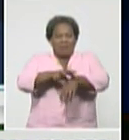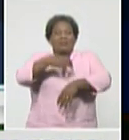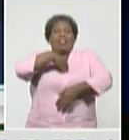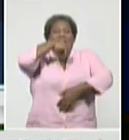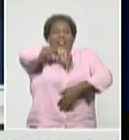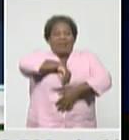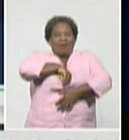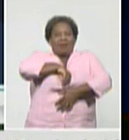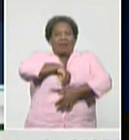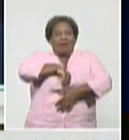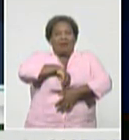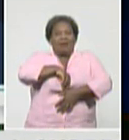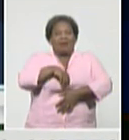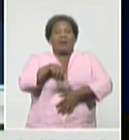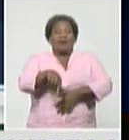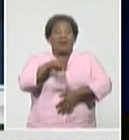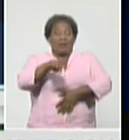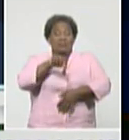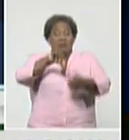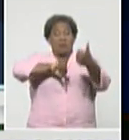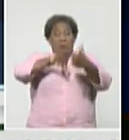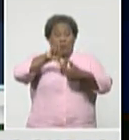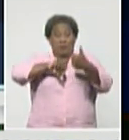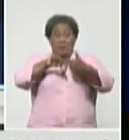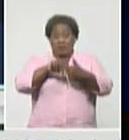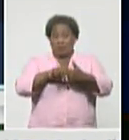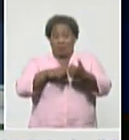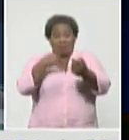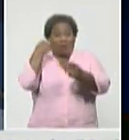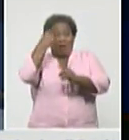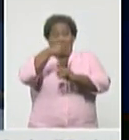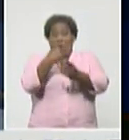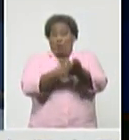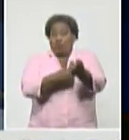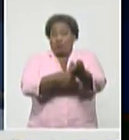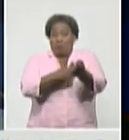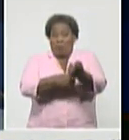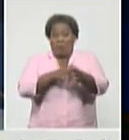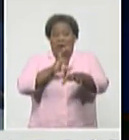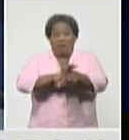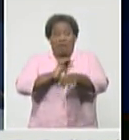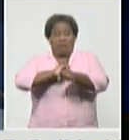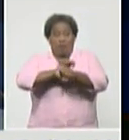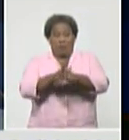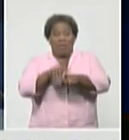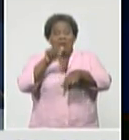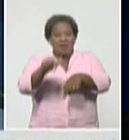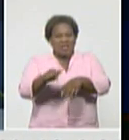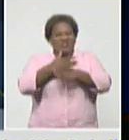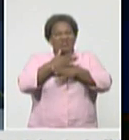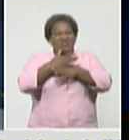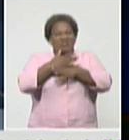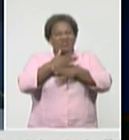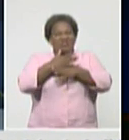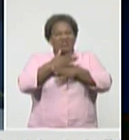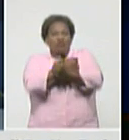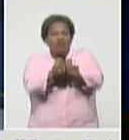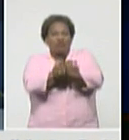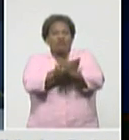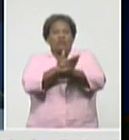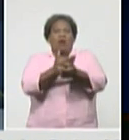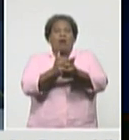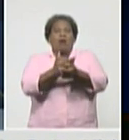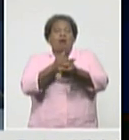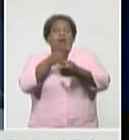Componente o comportamiento de esta enfermedad que la hace extremadamente peligrosa, riesgosa, y es lo que hace